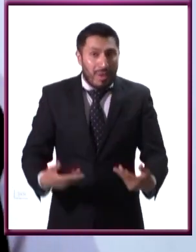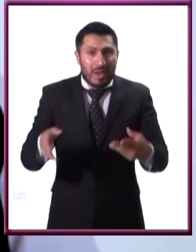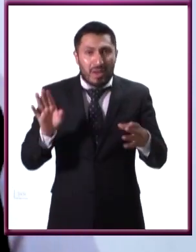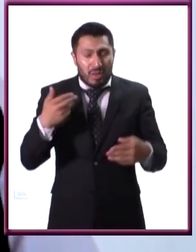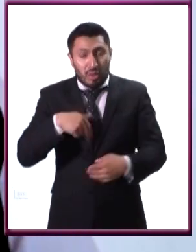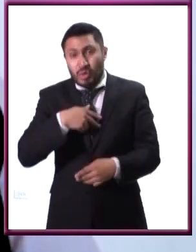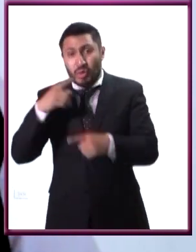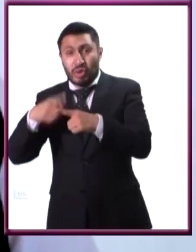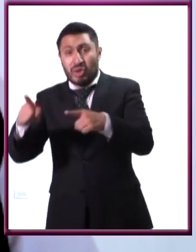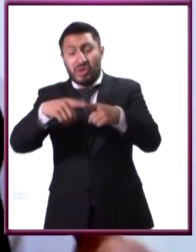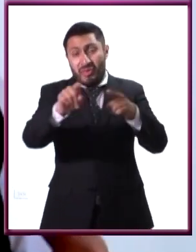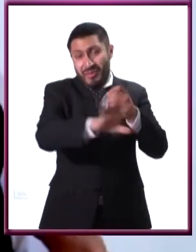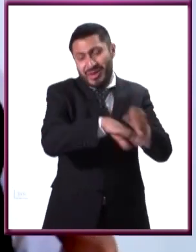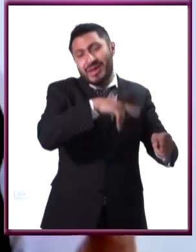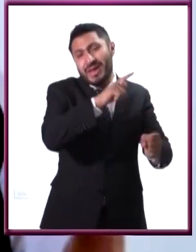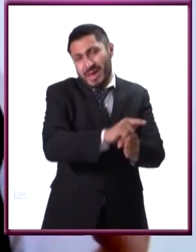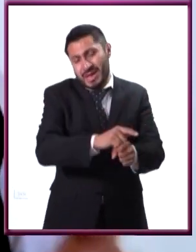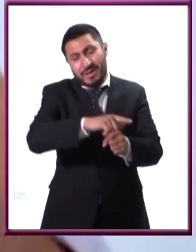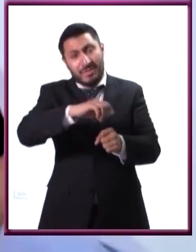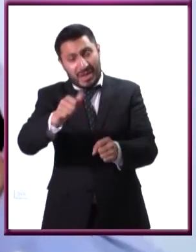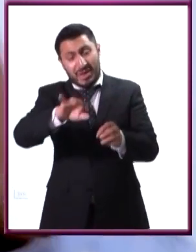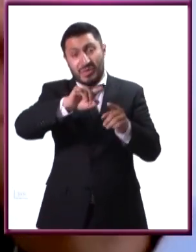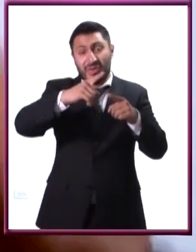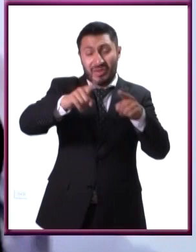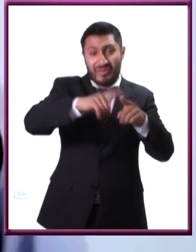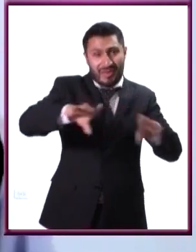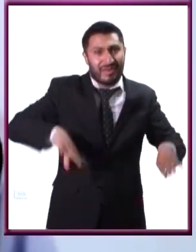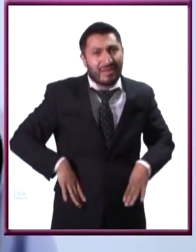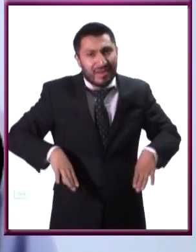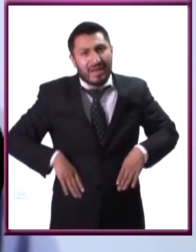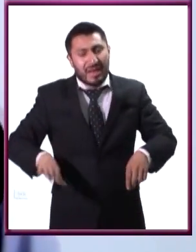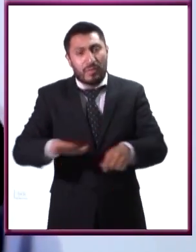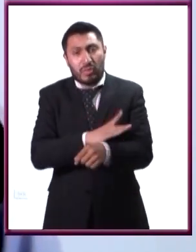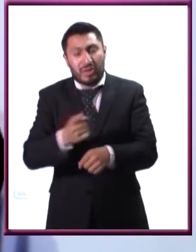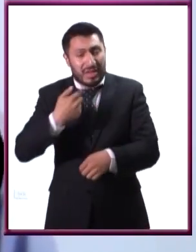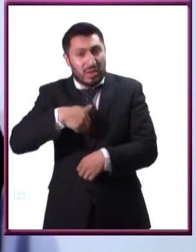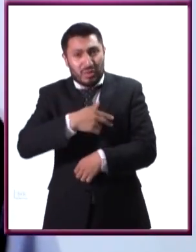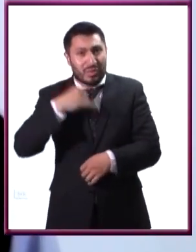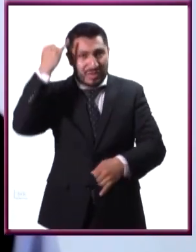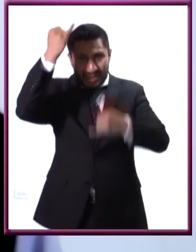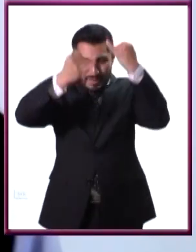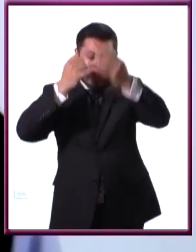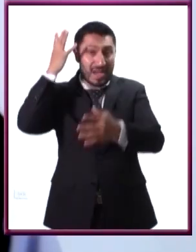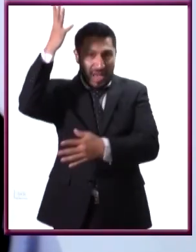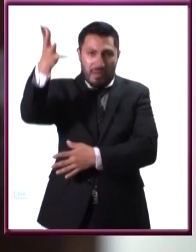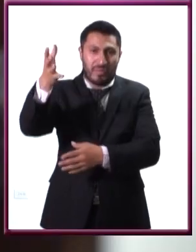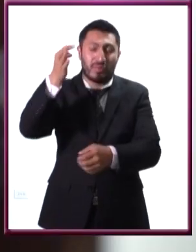y nos diferenciamos de otros animales porque podemos imaginar y proyectar a futuro lo que no tenemos en el presente.